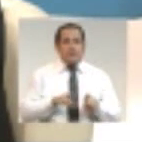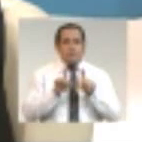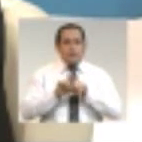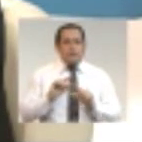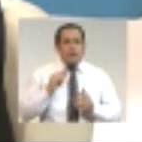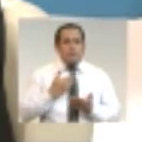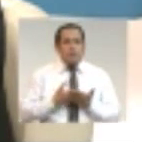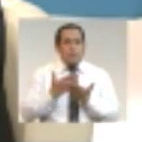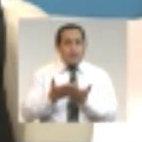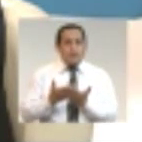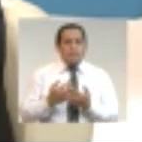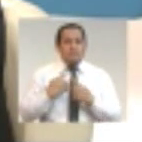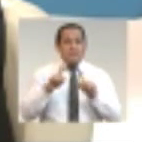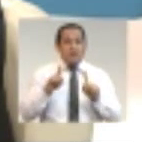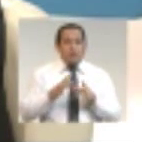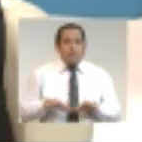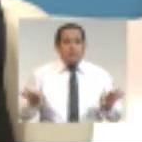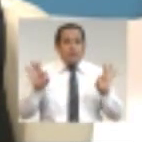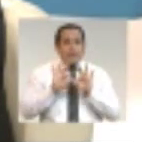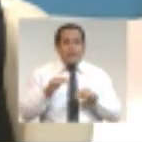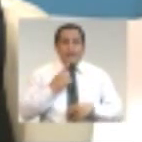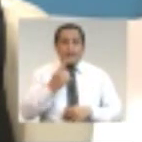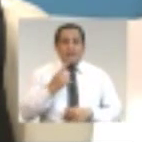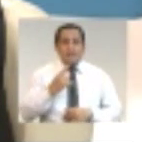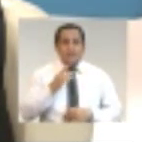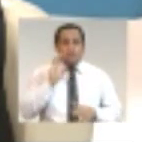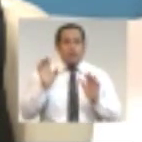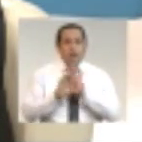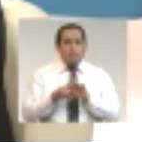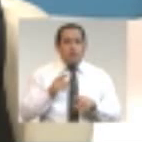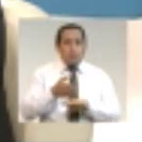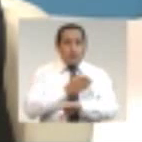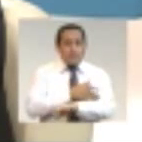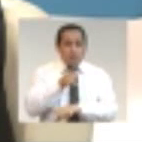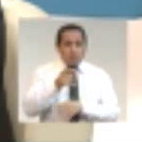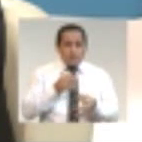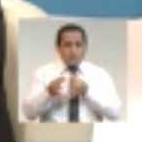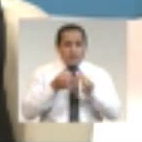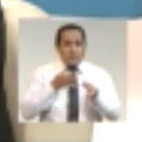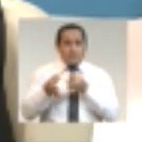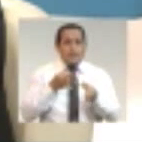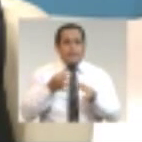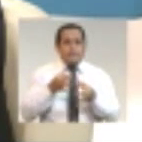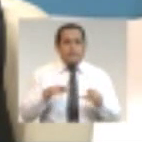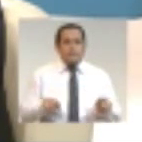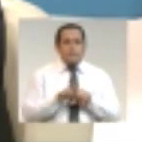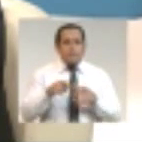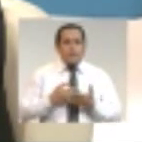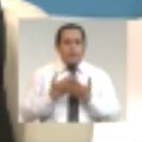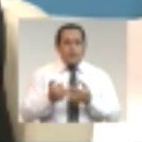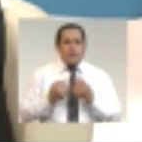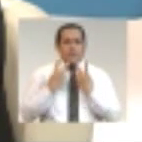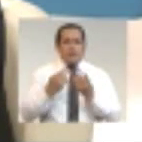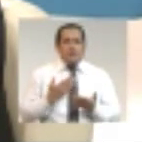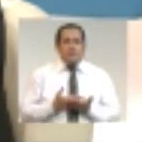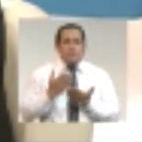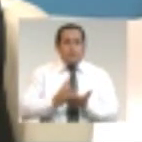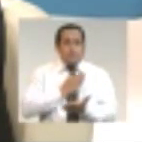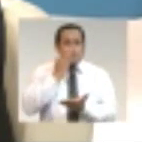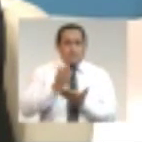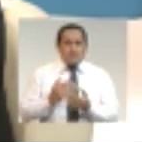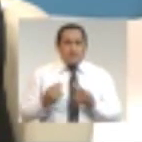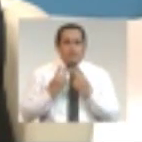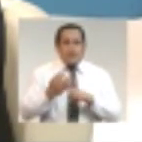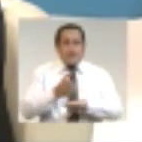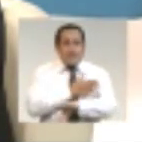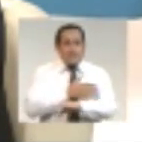asunto tangencial. Lo trascendente es que, como tú comentabas, a raíz de los sucesos acaecidos